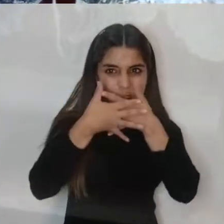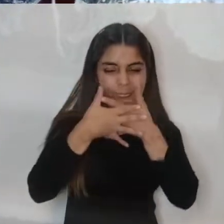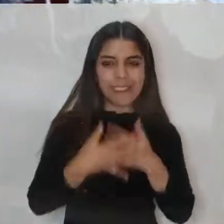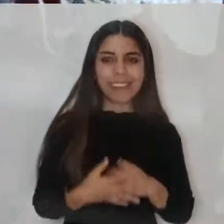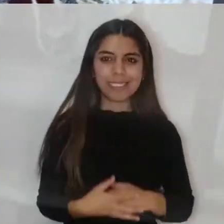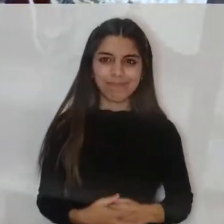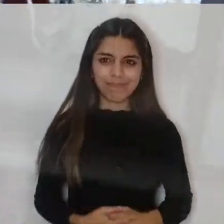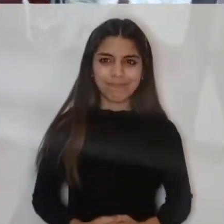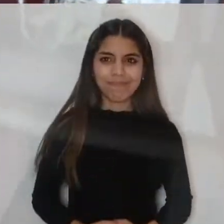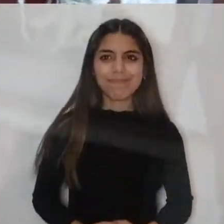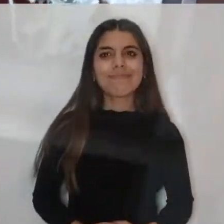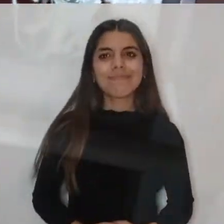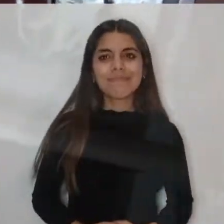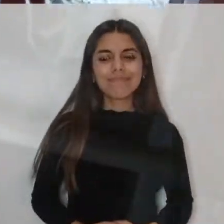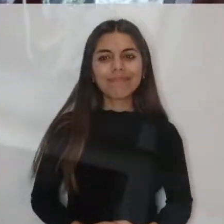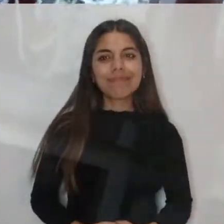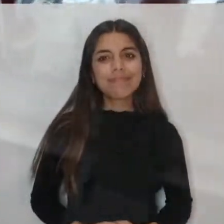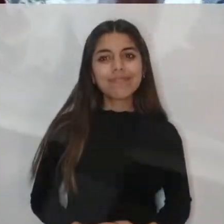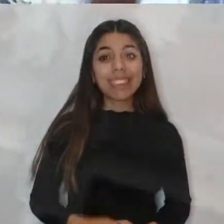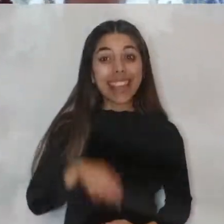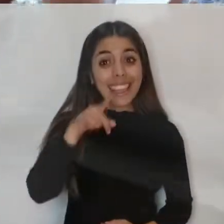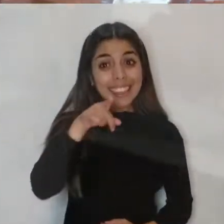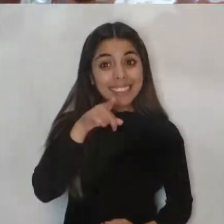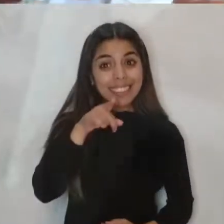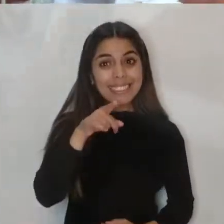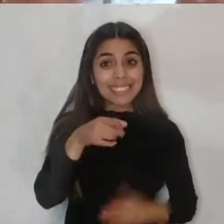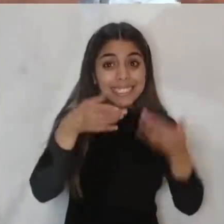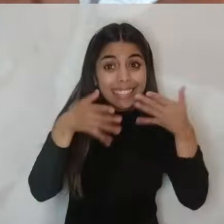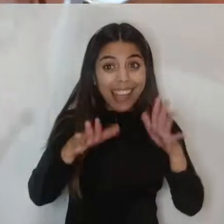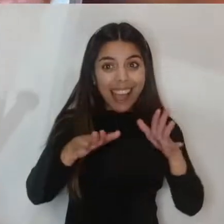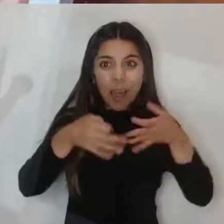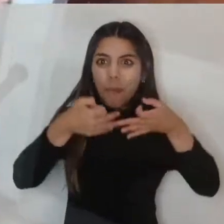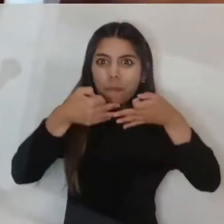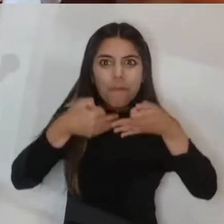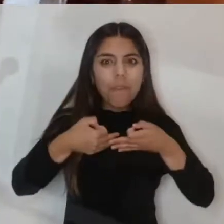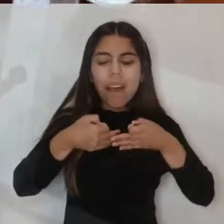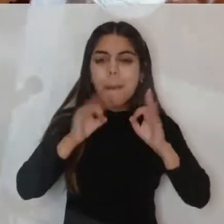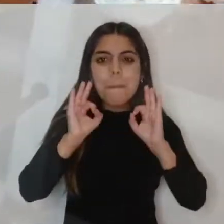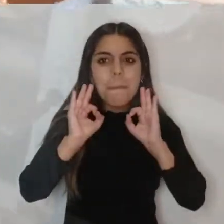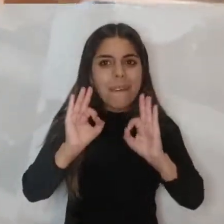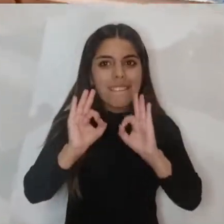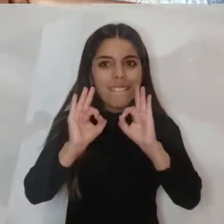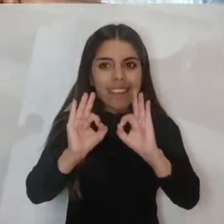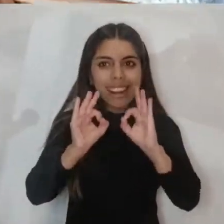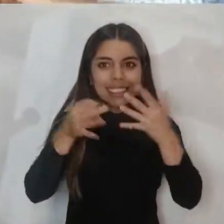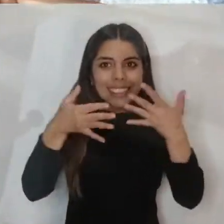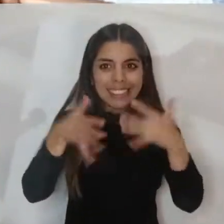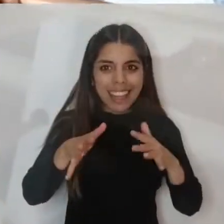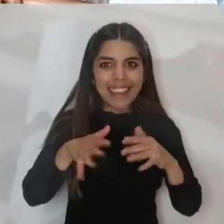Está listo. ¿Ves? Este es el tono. Ahí quedó ya listito, ahora llego.